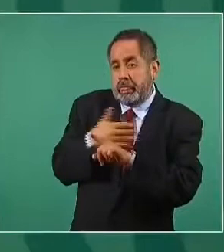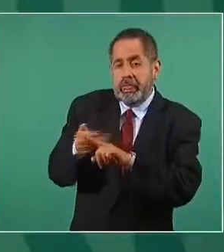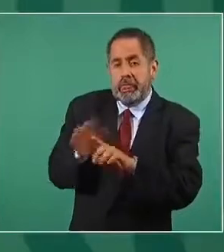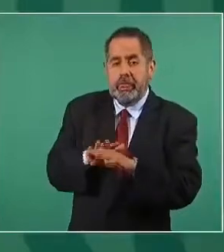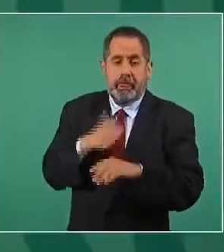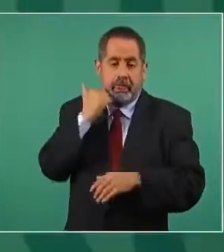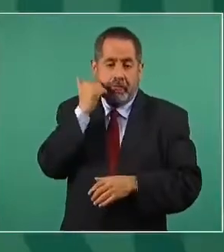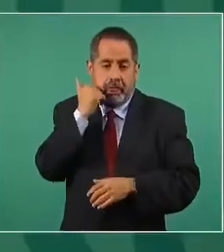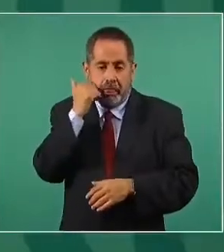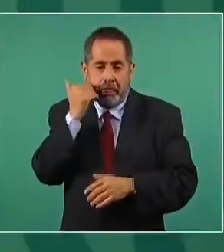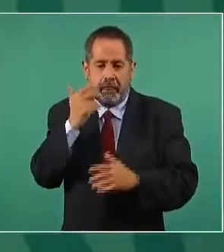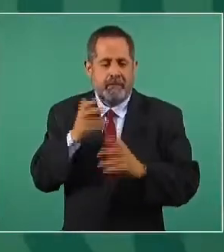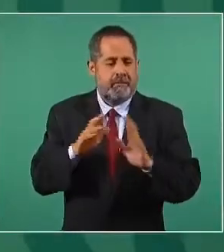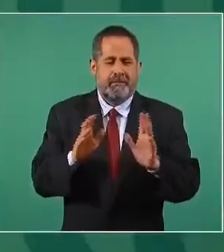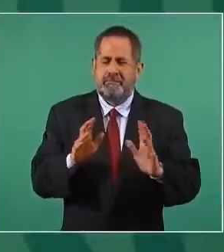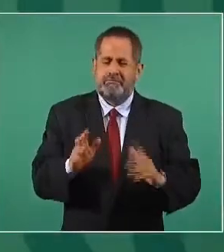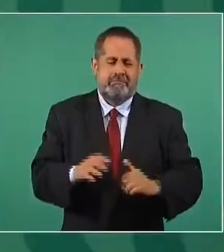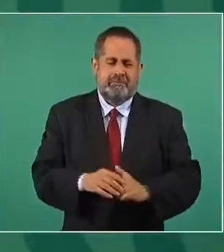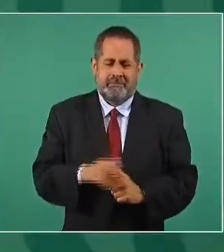barbero.